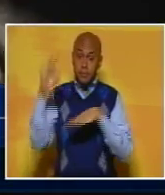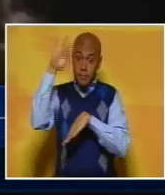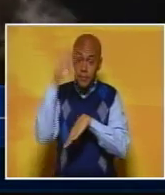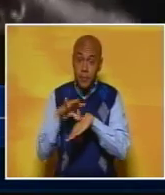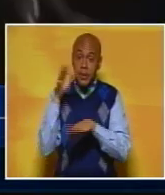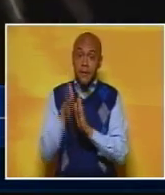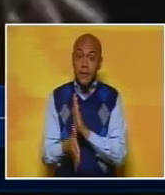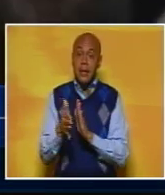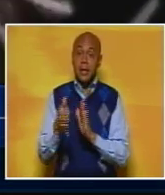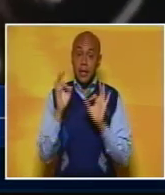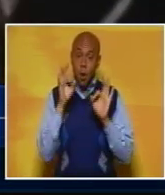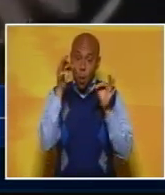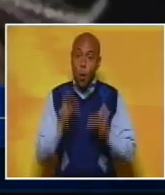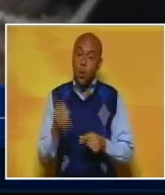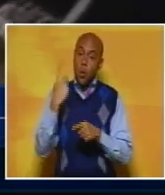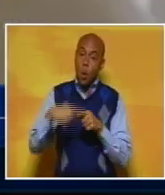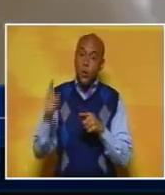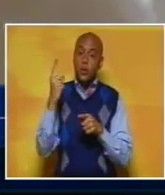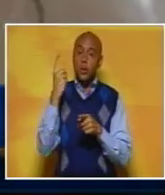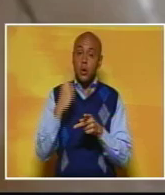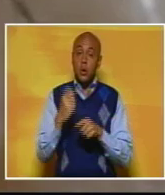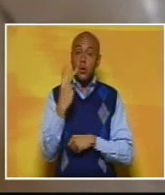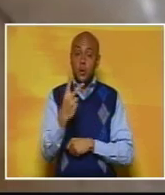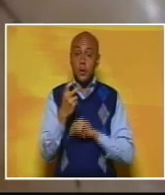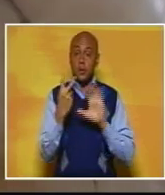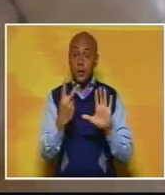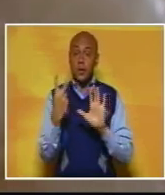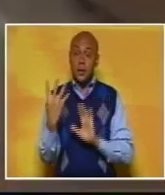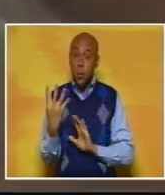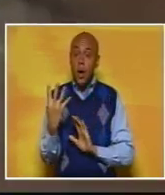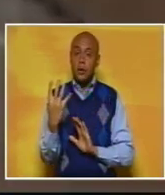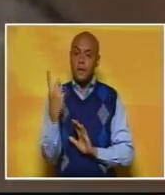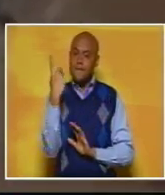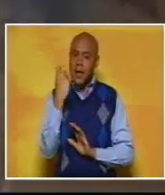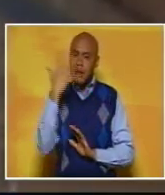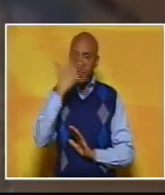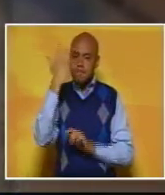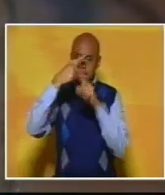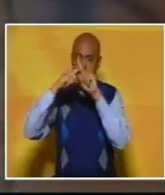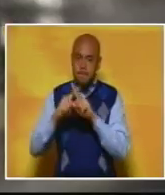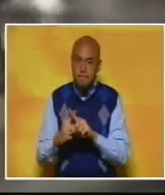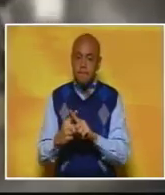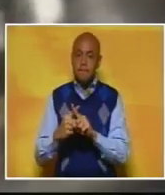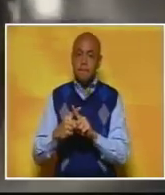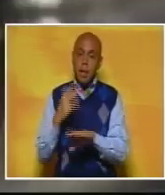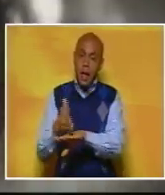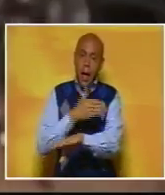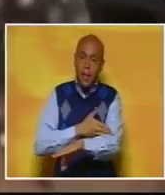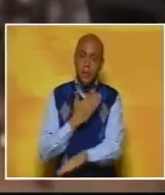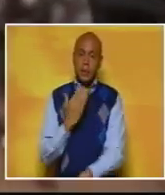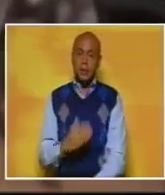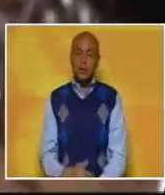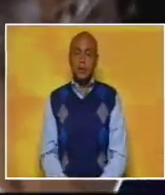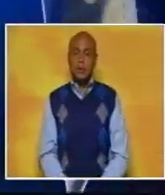ellos confirmados y probables, 274 casos sin registro de antecedentes de viaje.